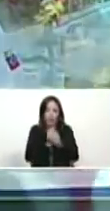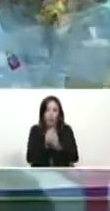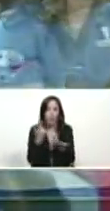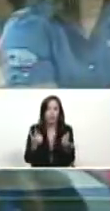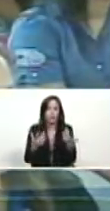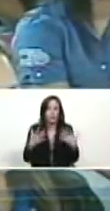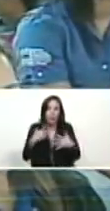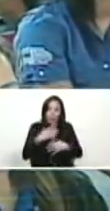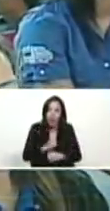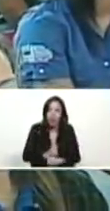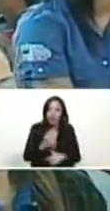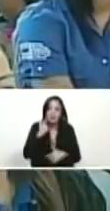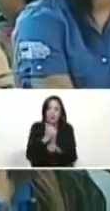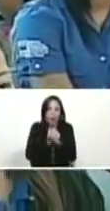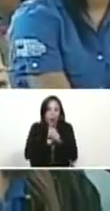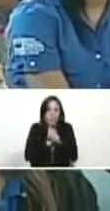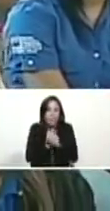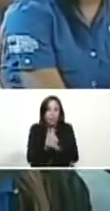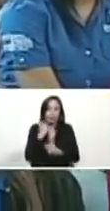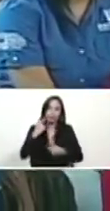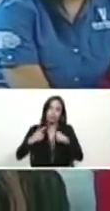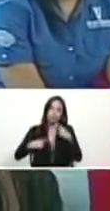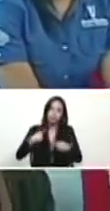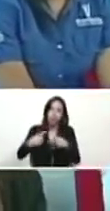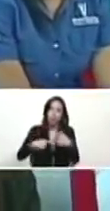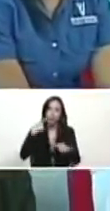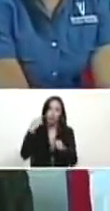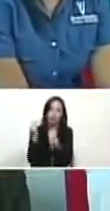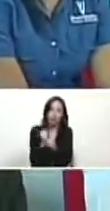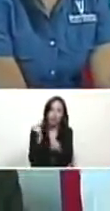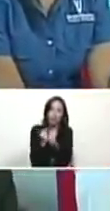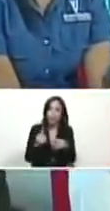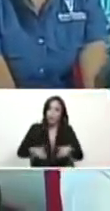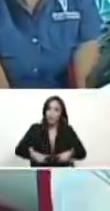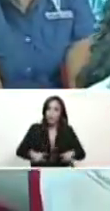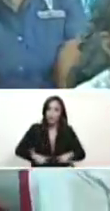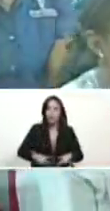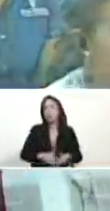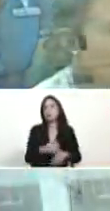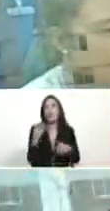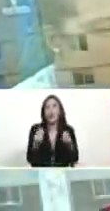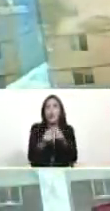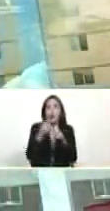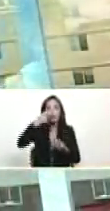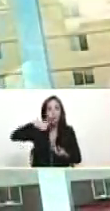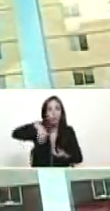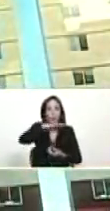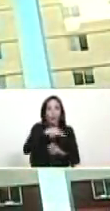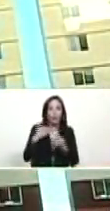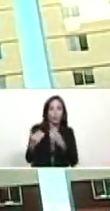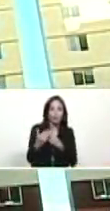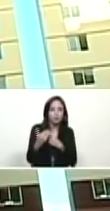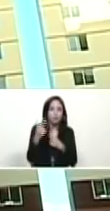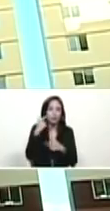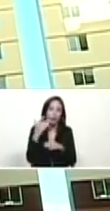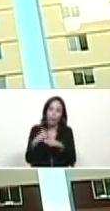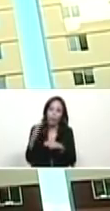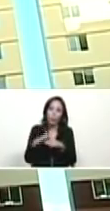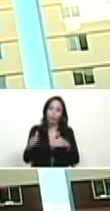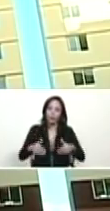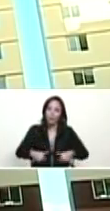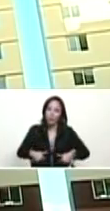pasión, con amor, con dedicación, siempre con el pueblo. Fíjense